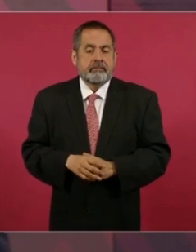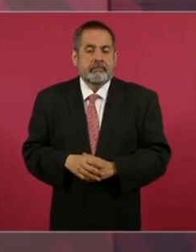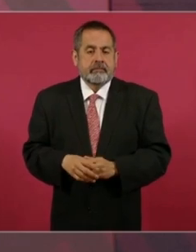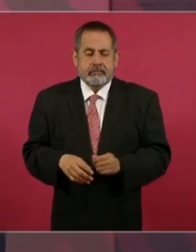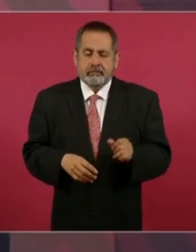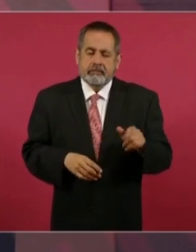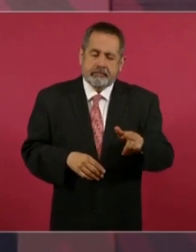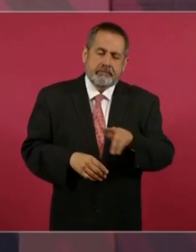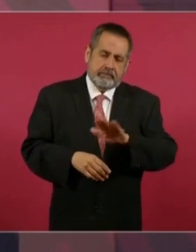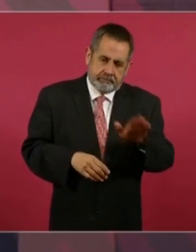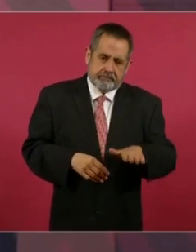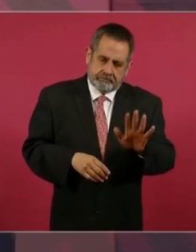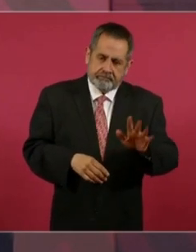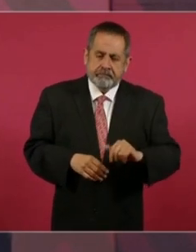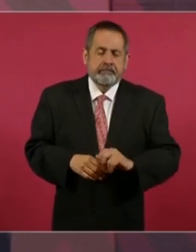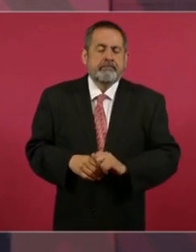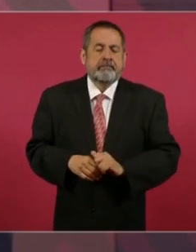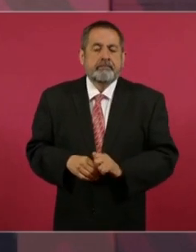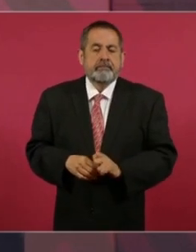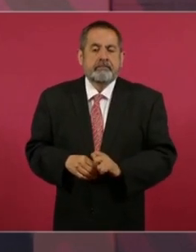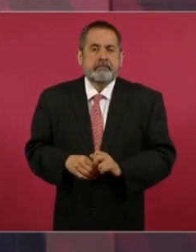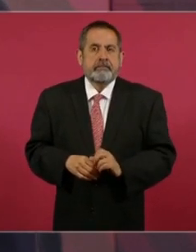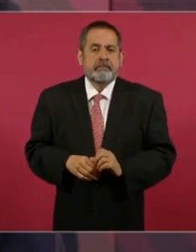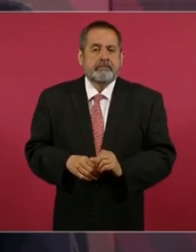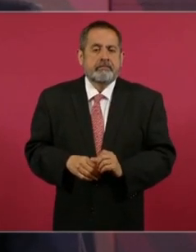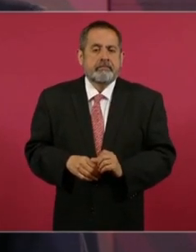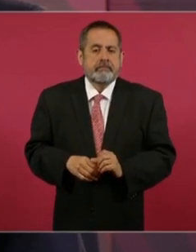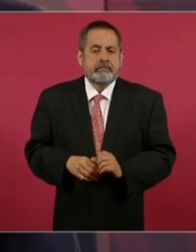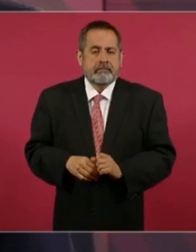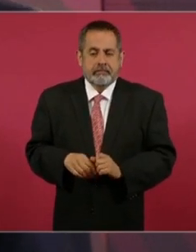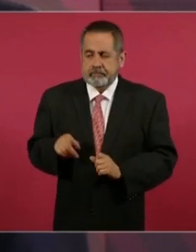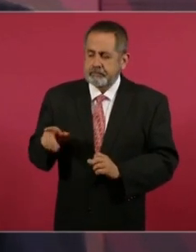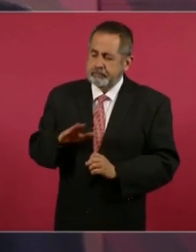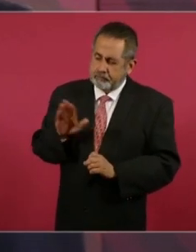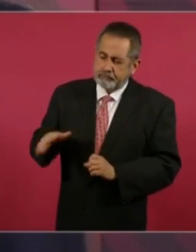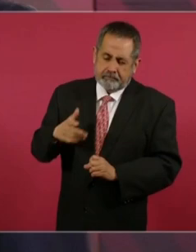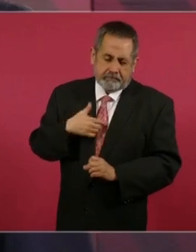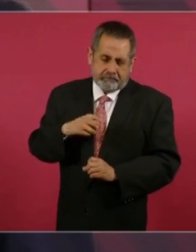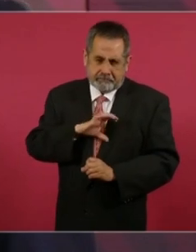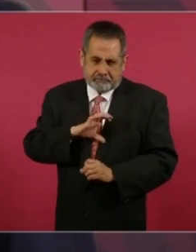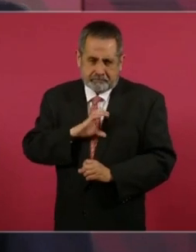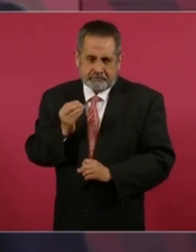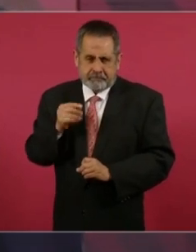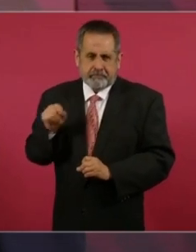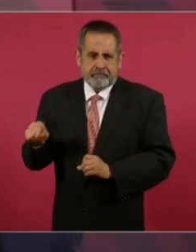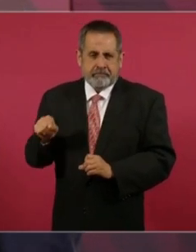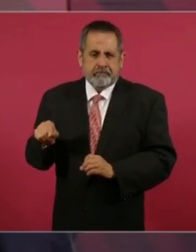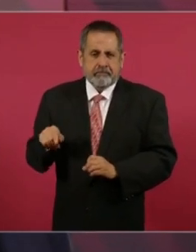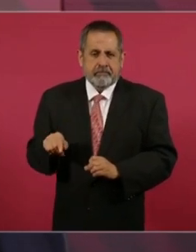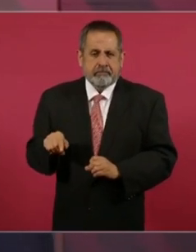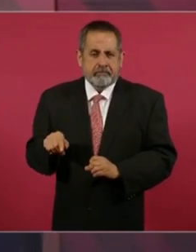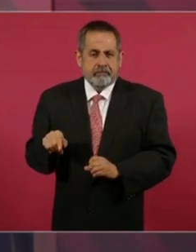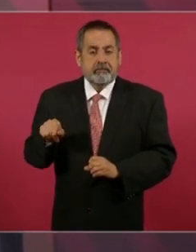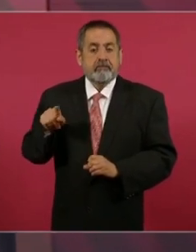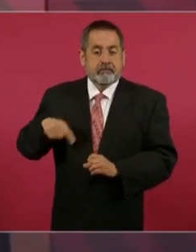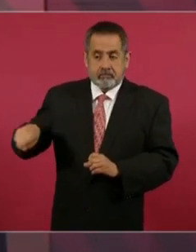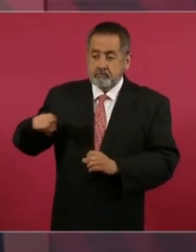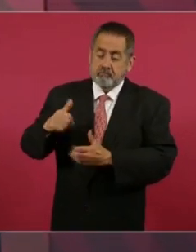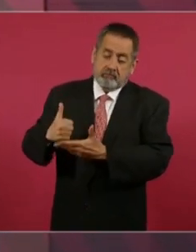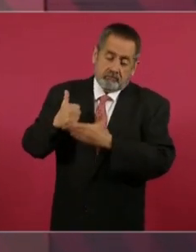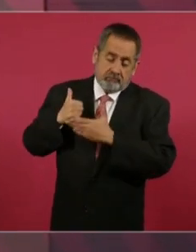ya fallecido, ya lo quiero mucho, porque fueron de los que nos